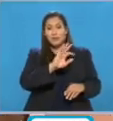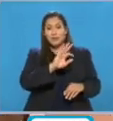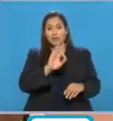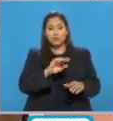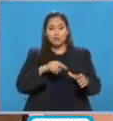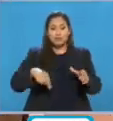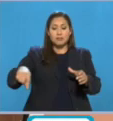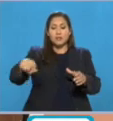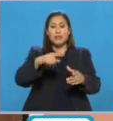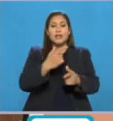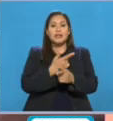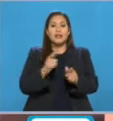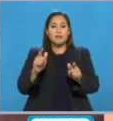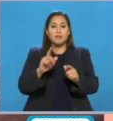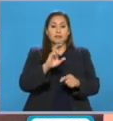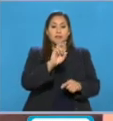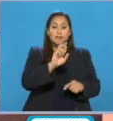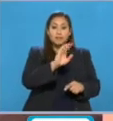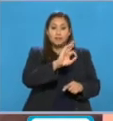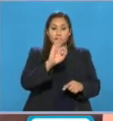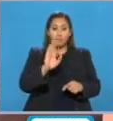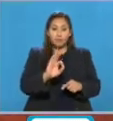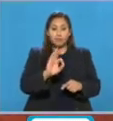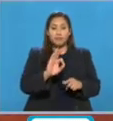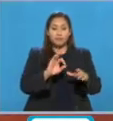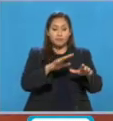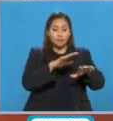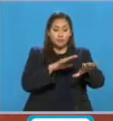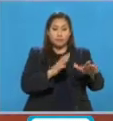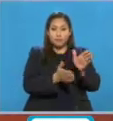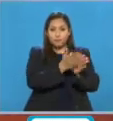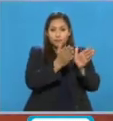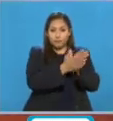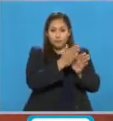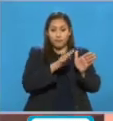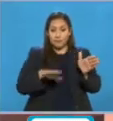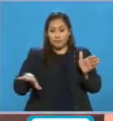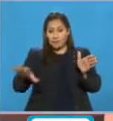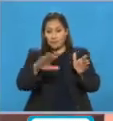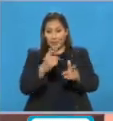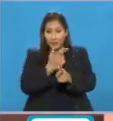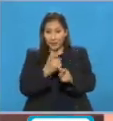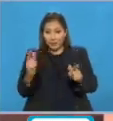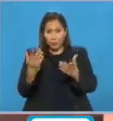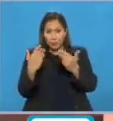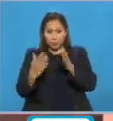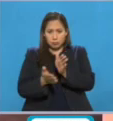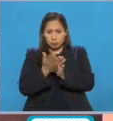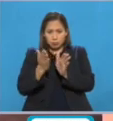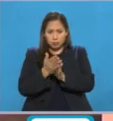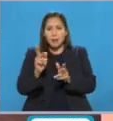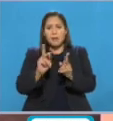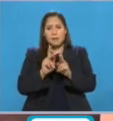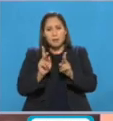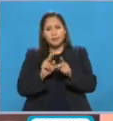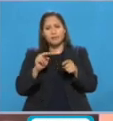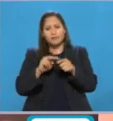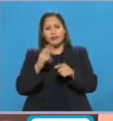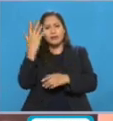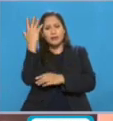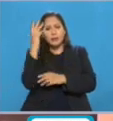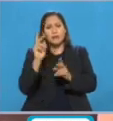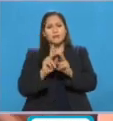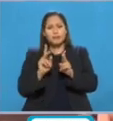libre, solo 20 y 30% de área construida. El área libre, que es Era lo esa que decía. cantidad, es parques, jardines, plazas,